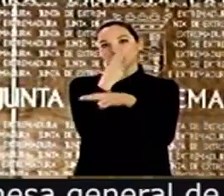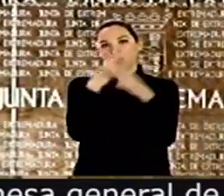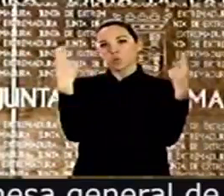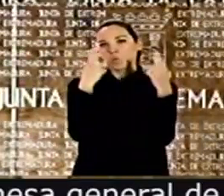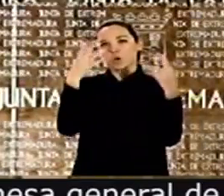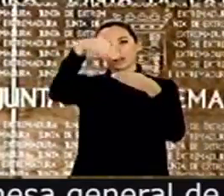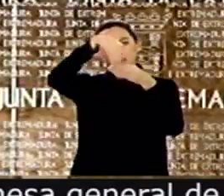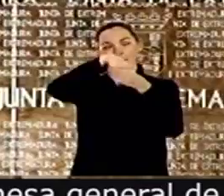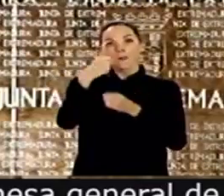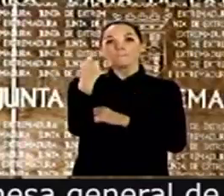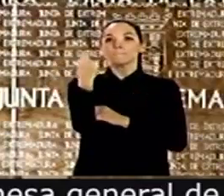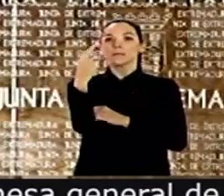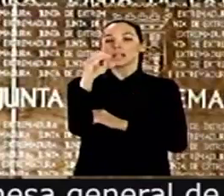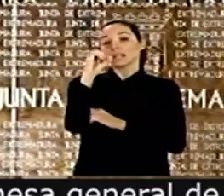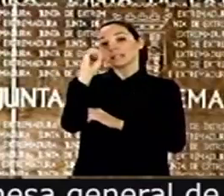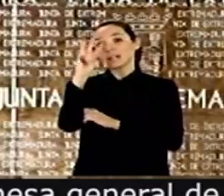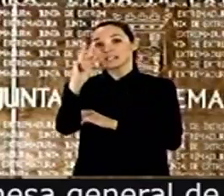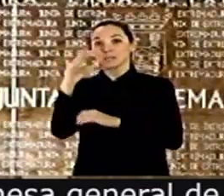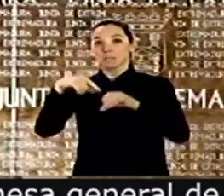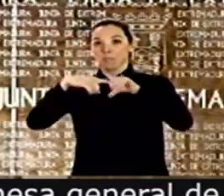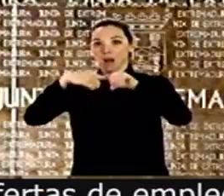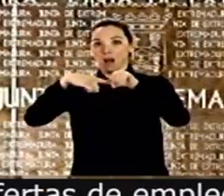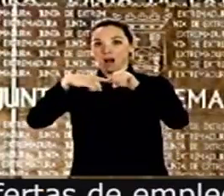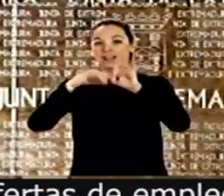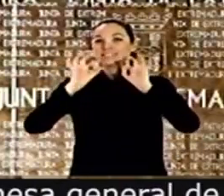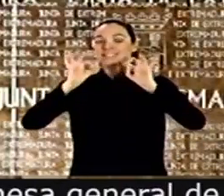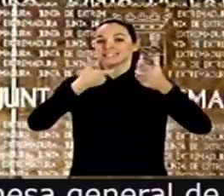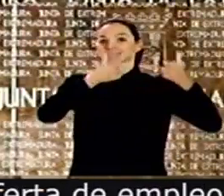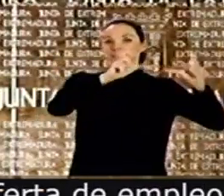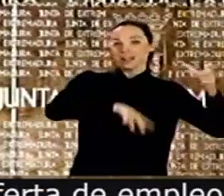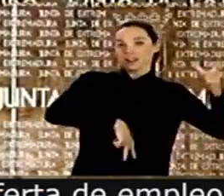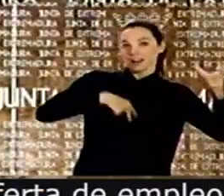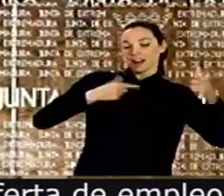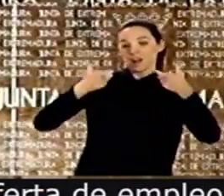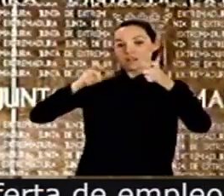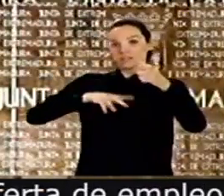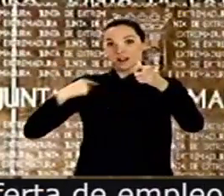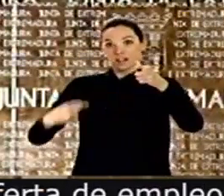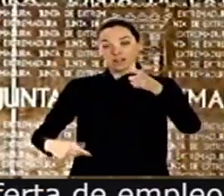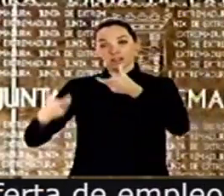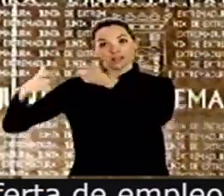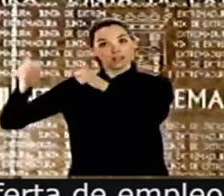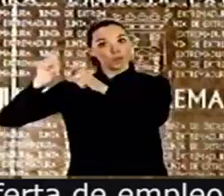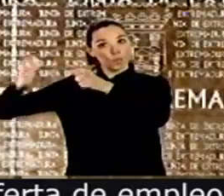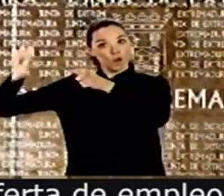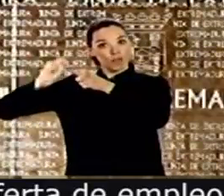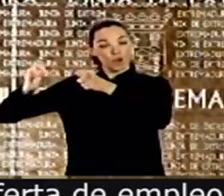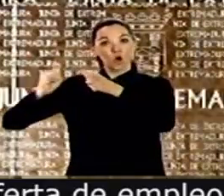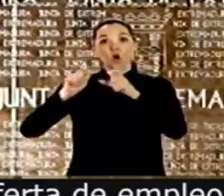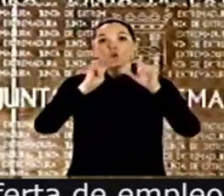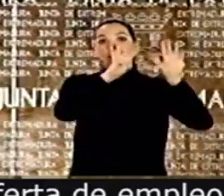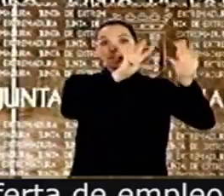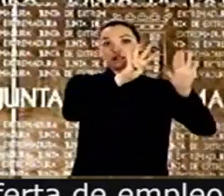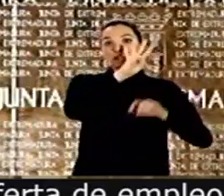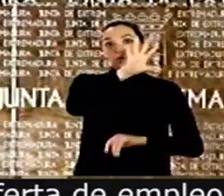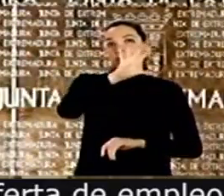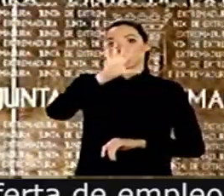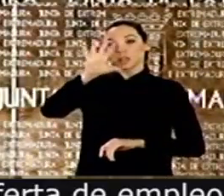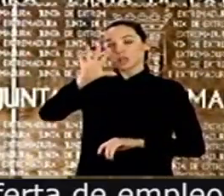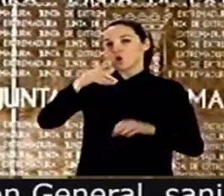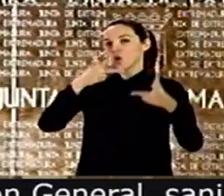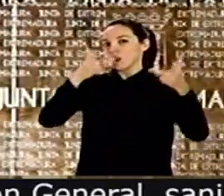de 1.003 plazas para Administración General, para Sanidad y para Educación, 955 plazas de turno